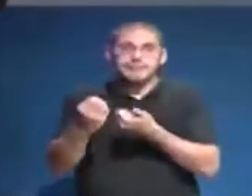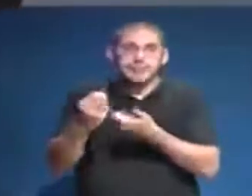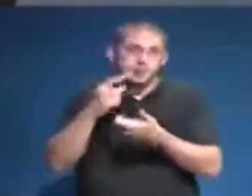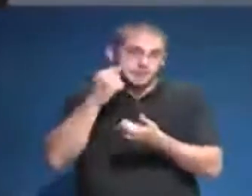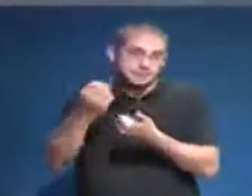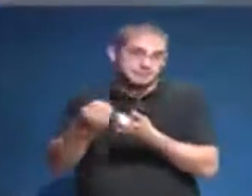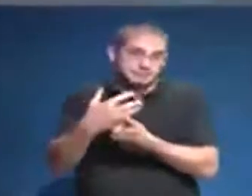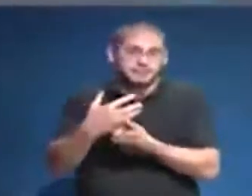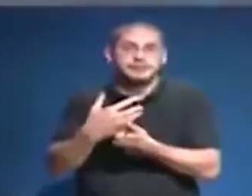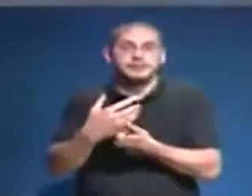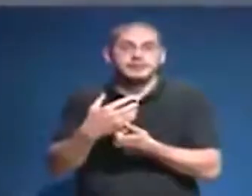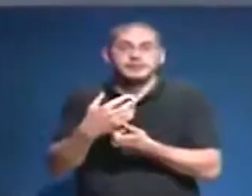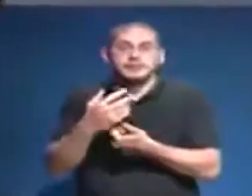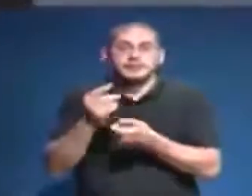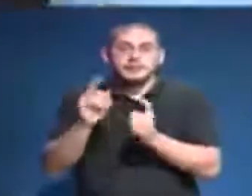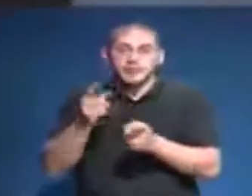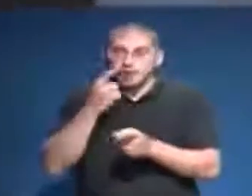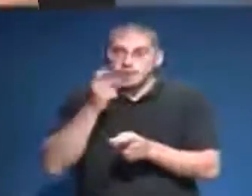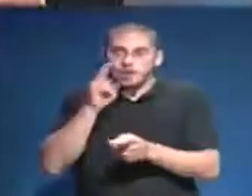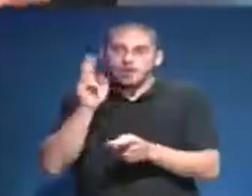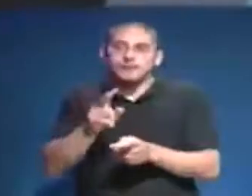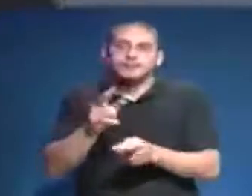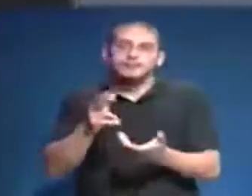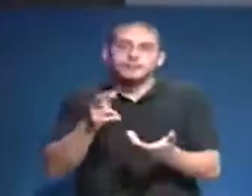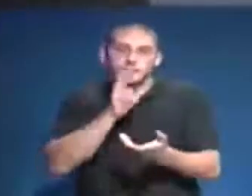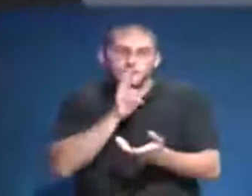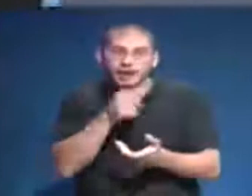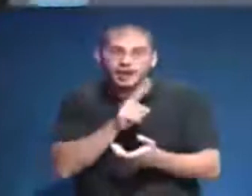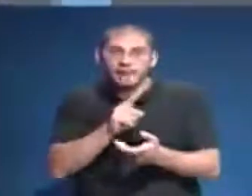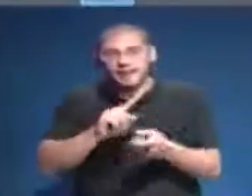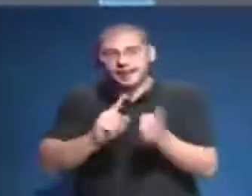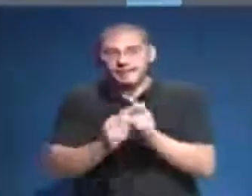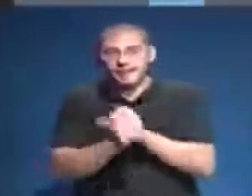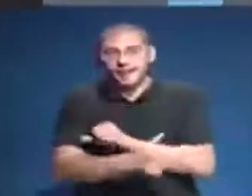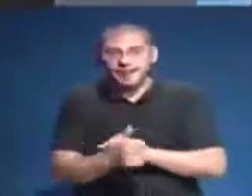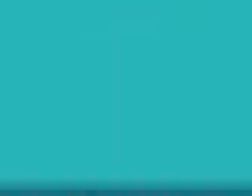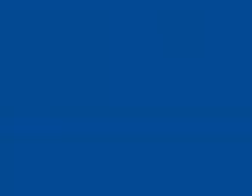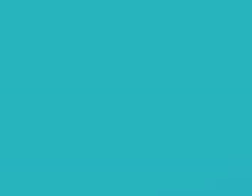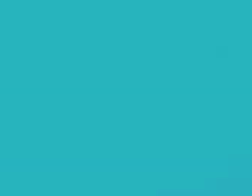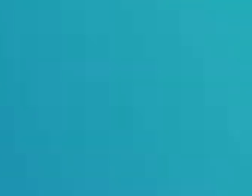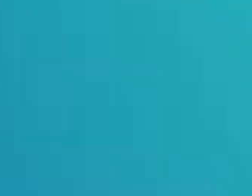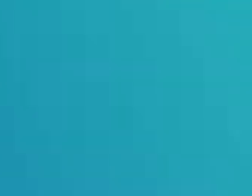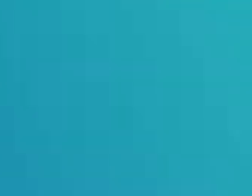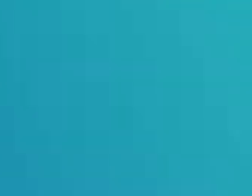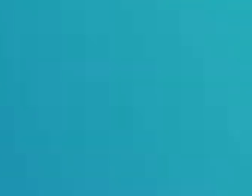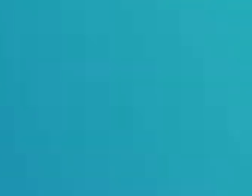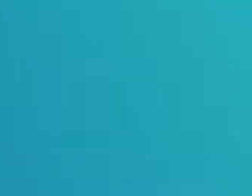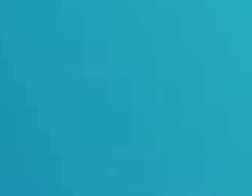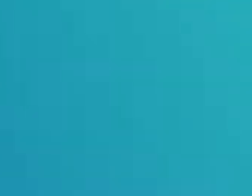saben. Bueno, y si lo viste vos que sos hombre, sí, y no lo vio tu mujer, hacéselo. Se hace igual. Hacéselo. Bueno.